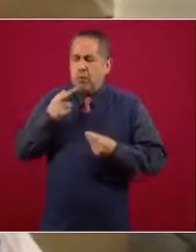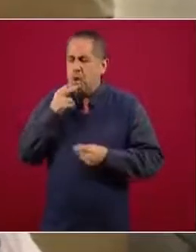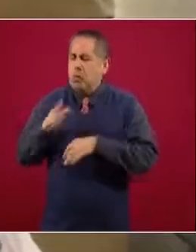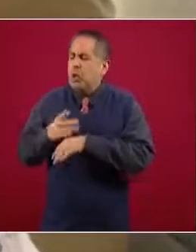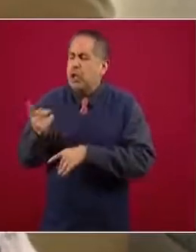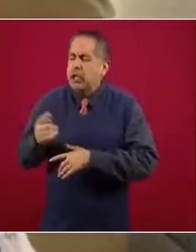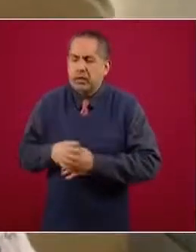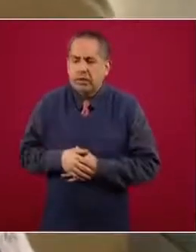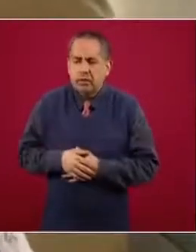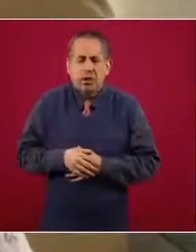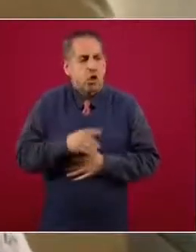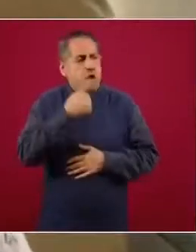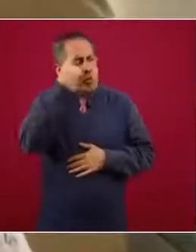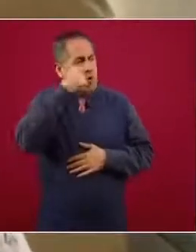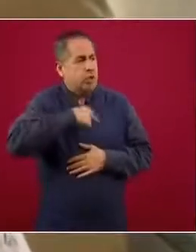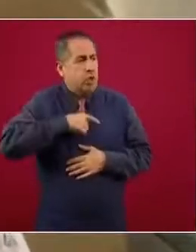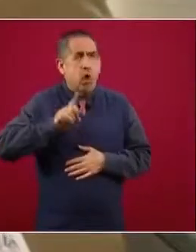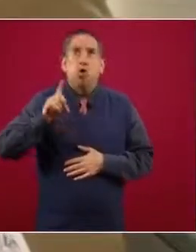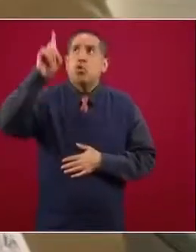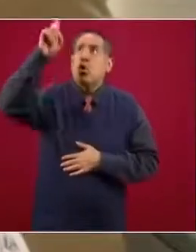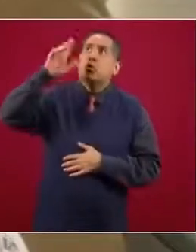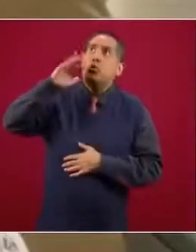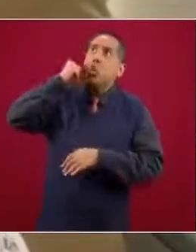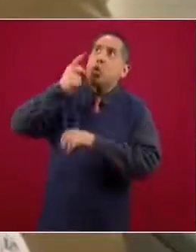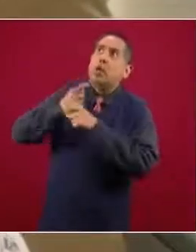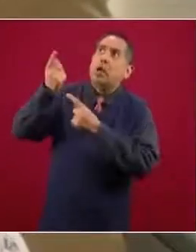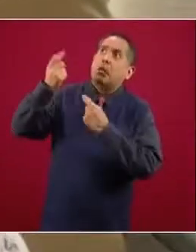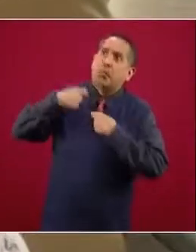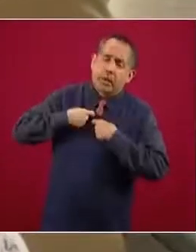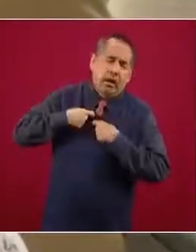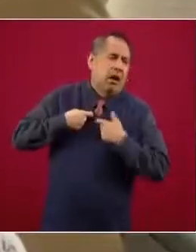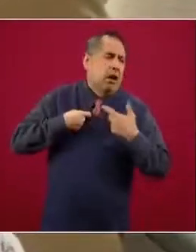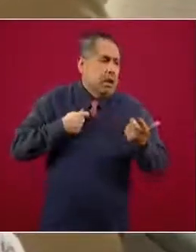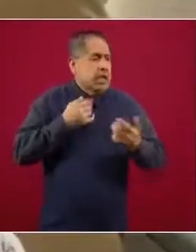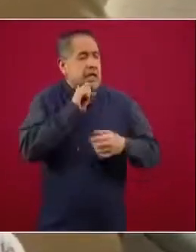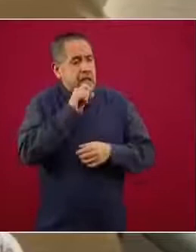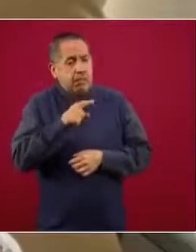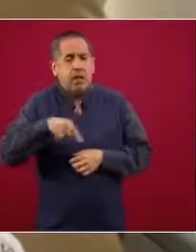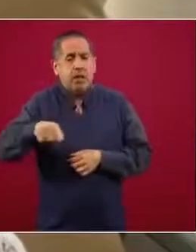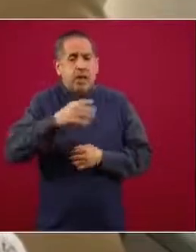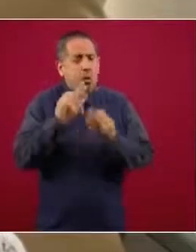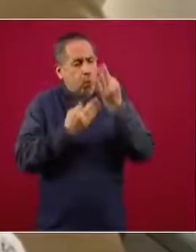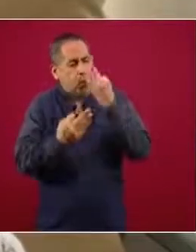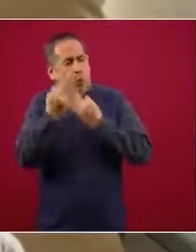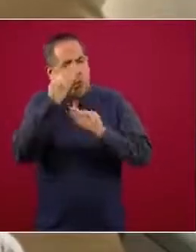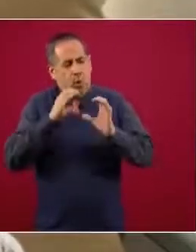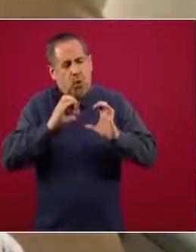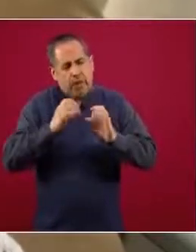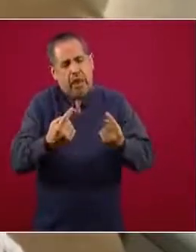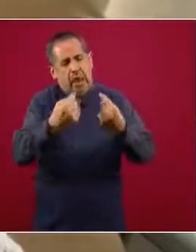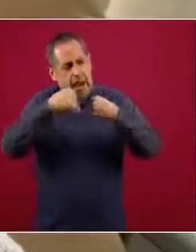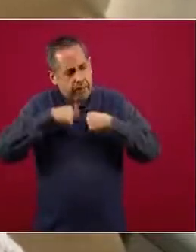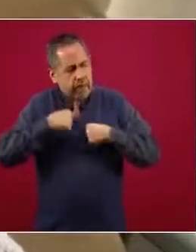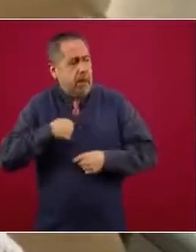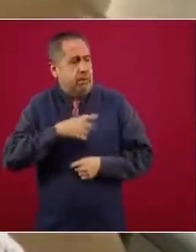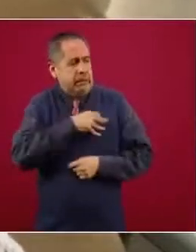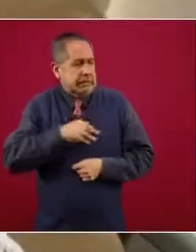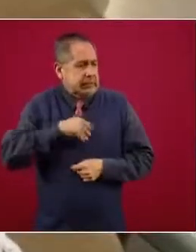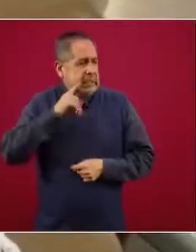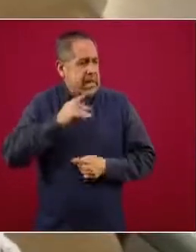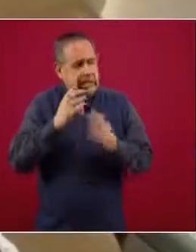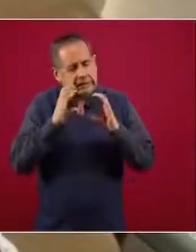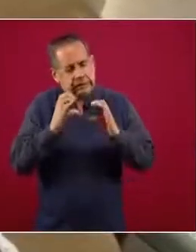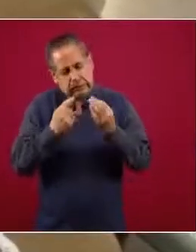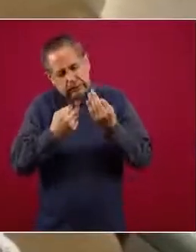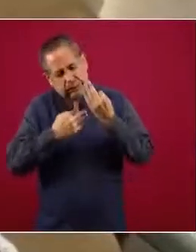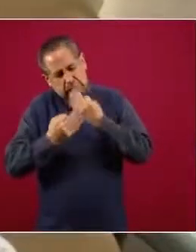Pues yo creo la voluntad de Dios, aparte de los cuidados que han tenido de mí. Mis hijas